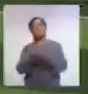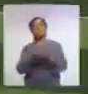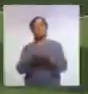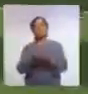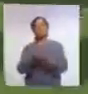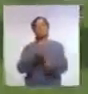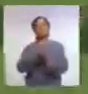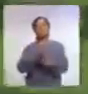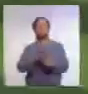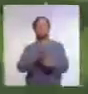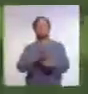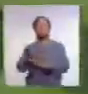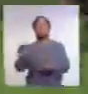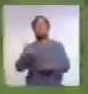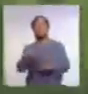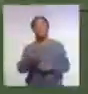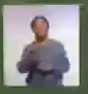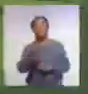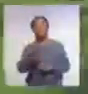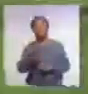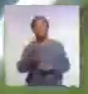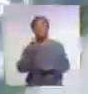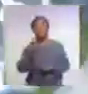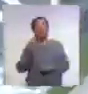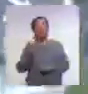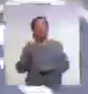ante Cuervos, ambos equipos de Puebla.